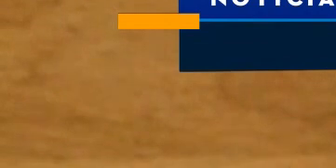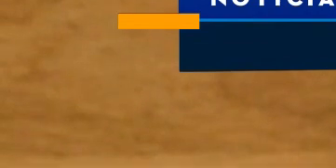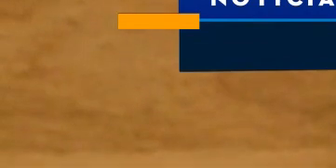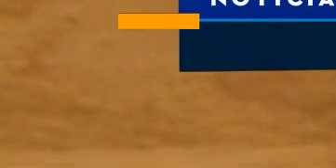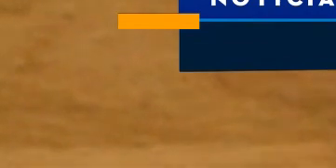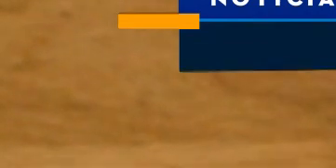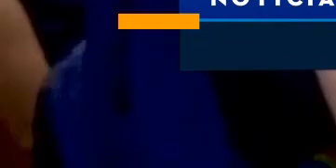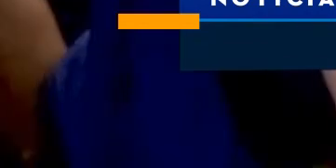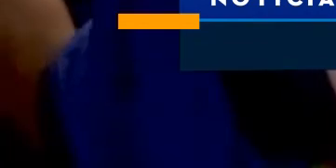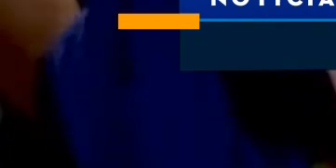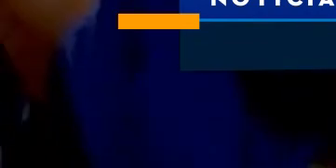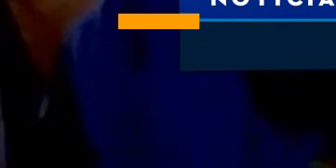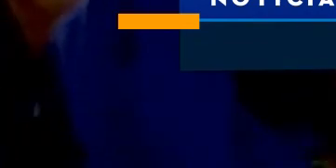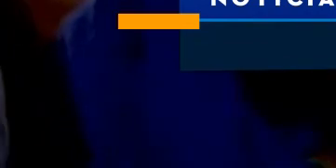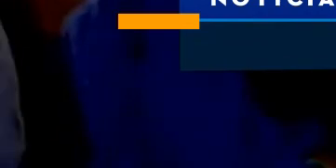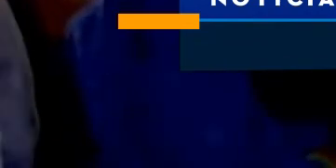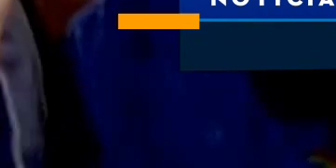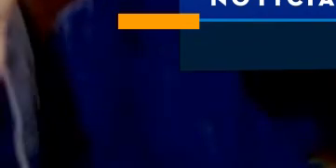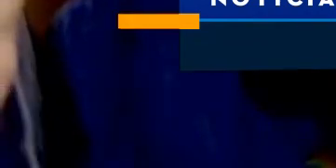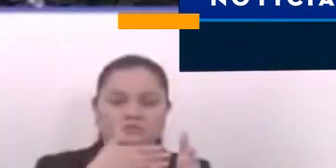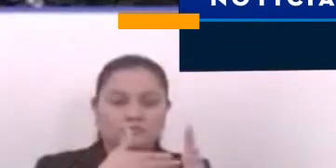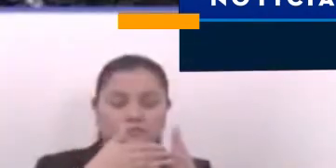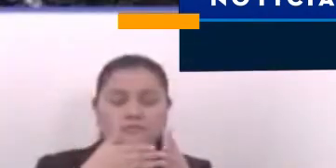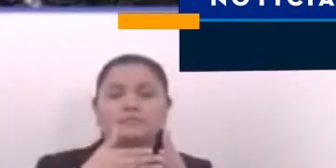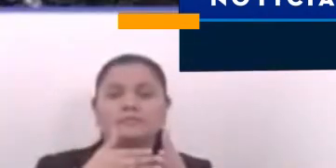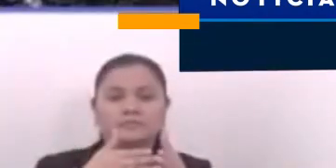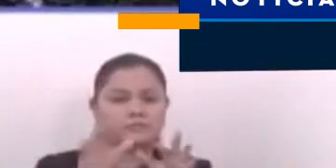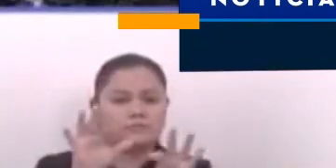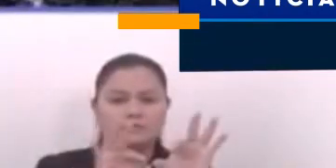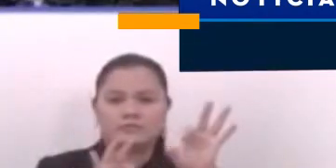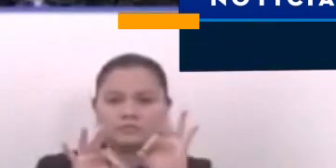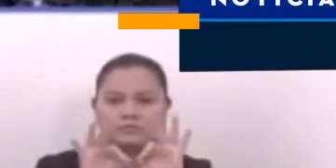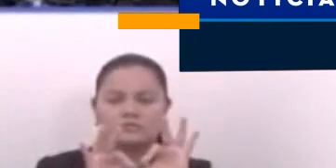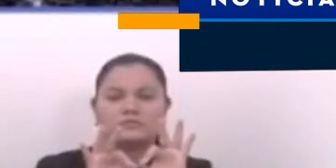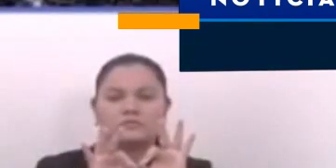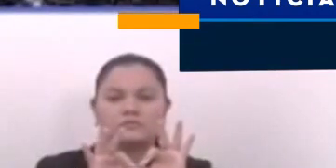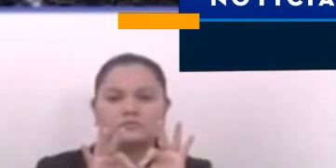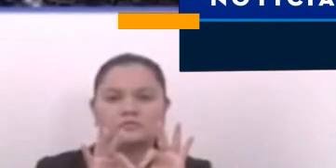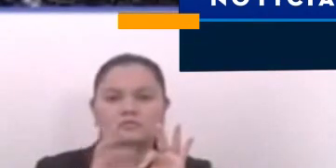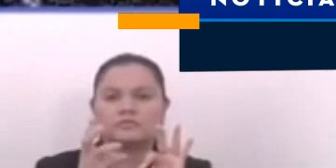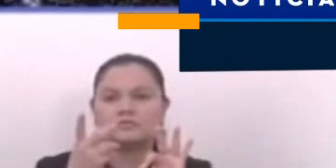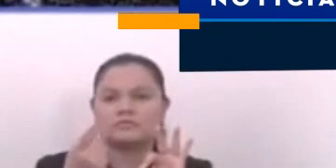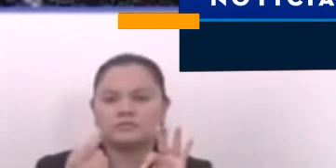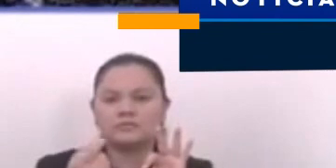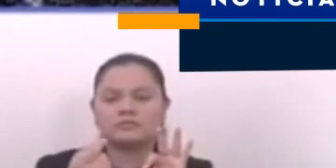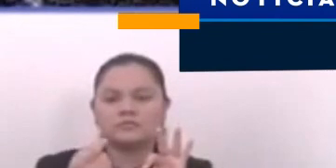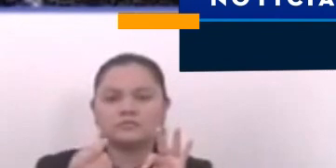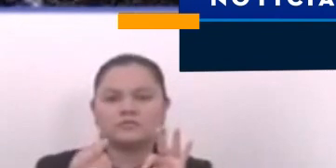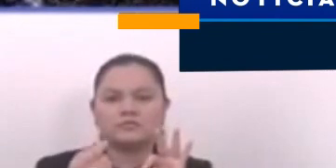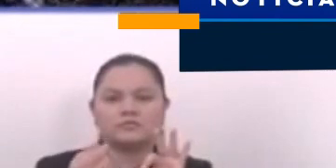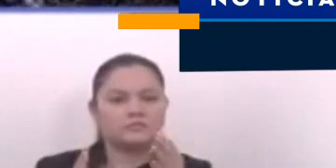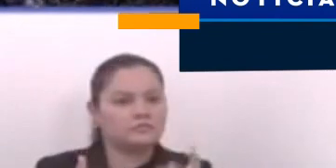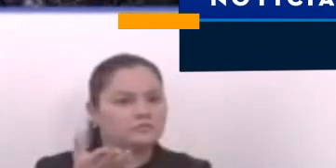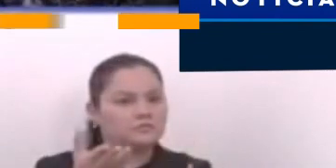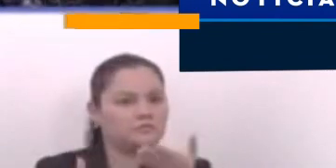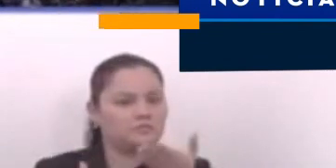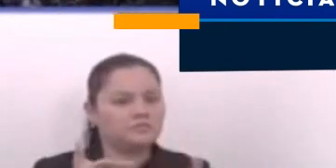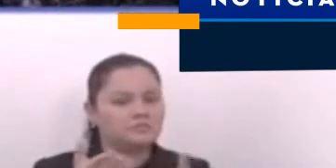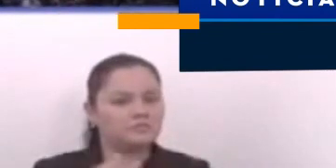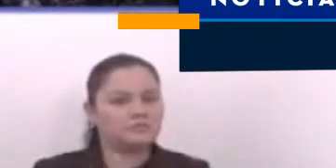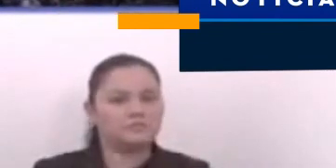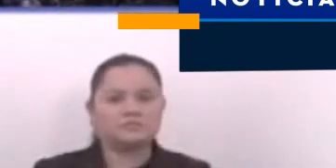por ciento de lo recaudado a la defensoría del consumidor en algunos puntos creo yo que medianamente han quedado